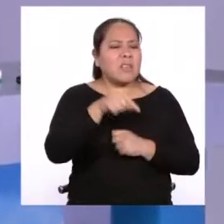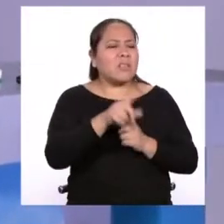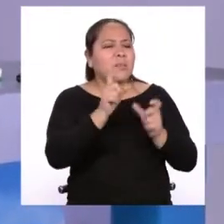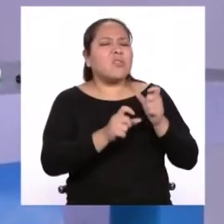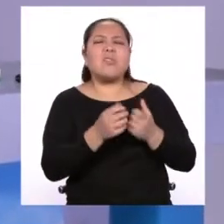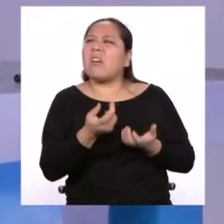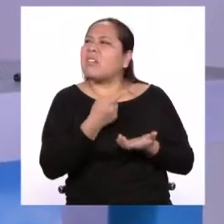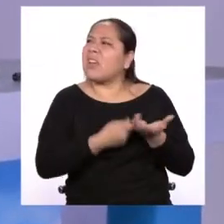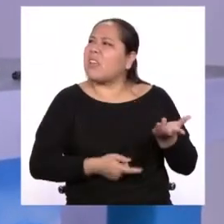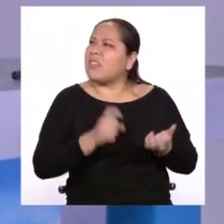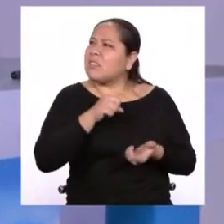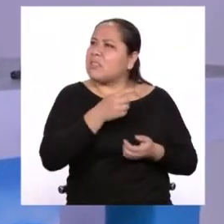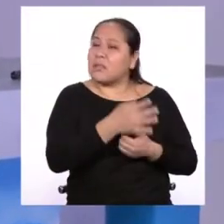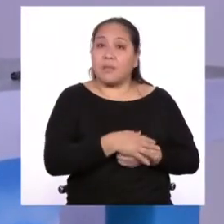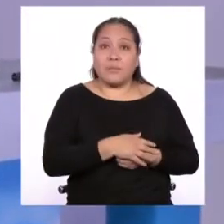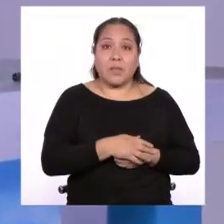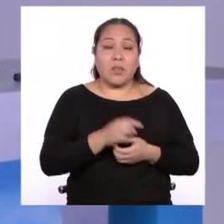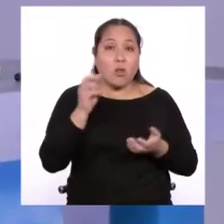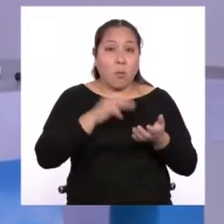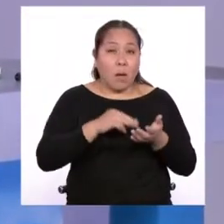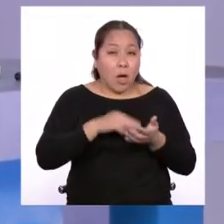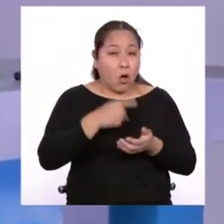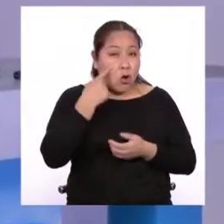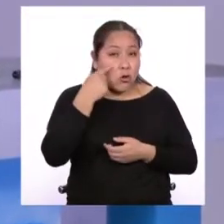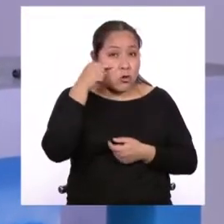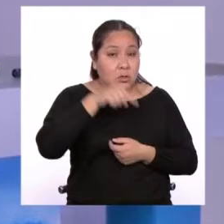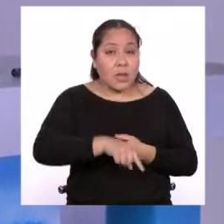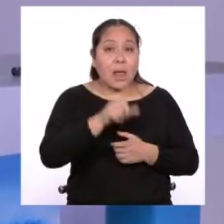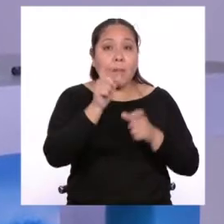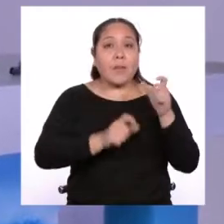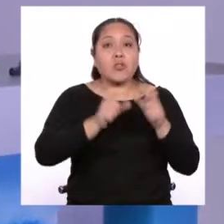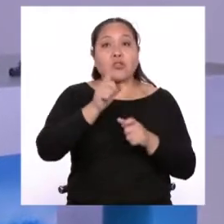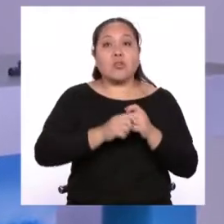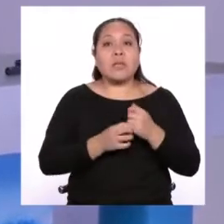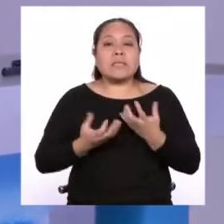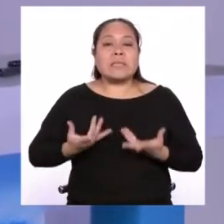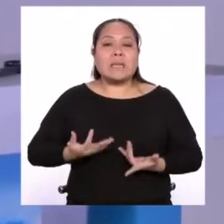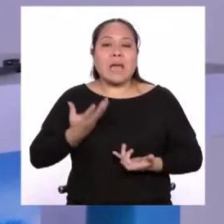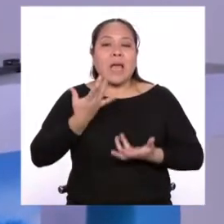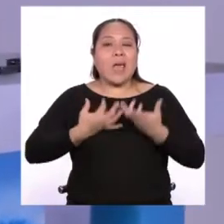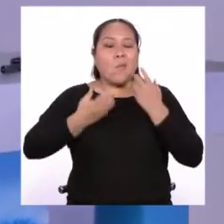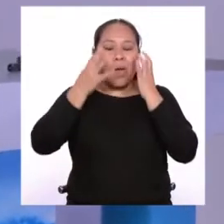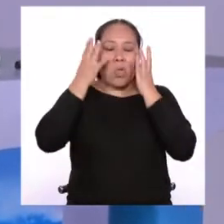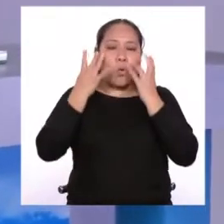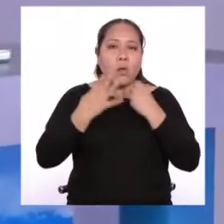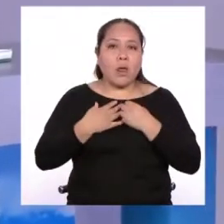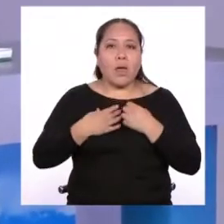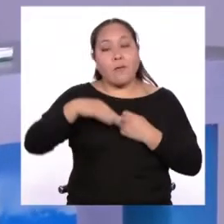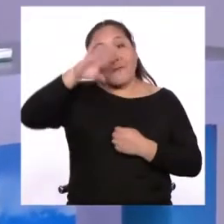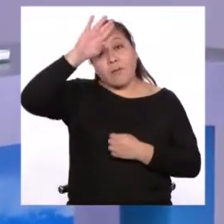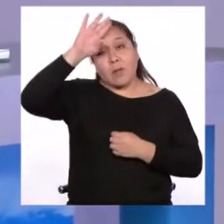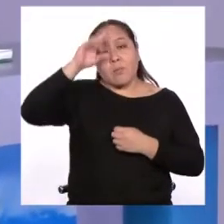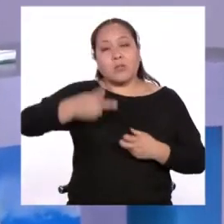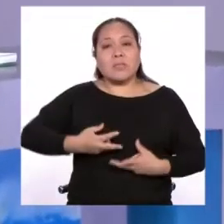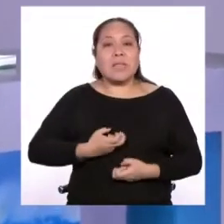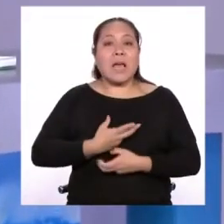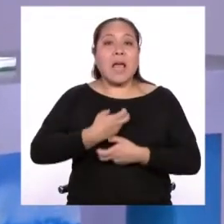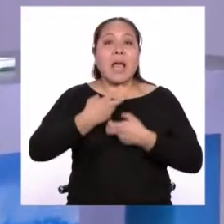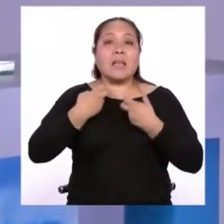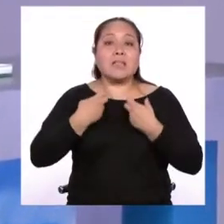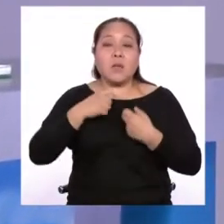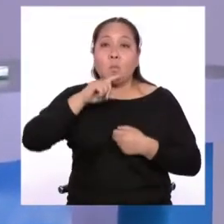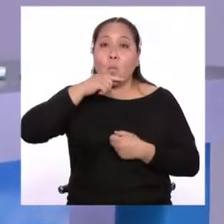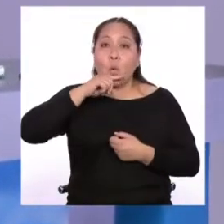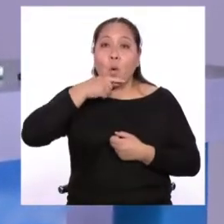requieren? Entre los casos más comunes están los que han sufrido quemaduras, enfermos de cáncer, mujeres embarazadas